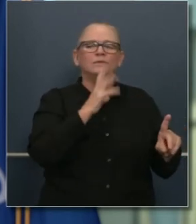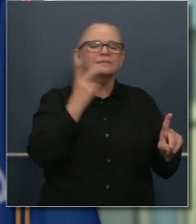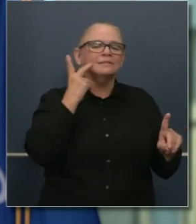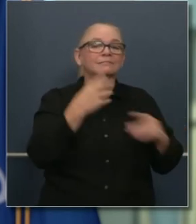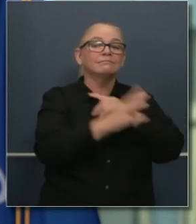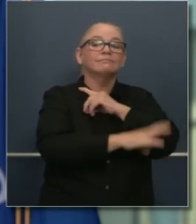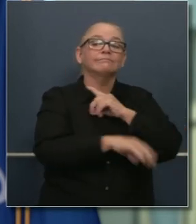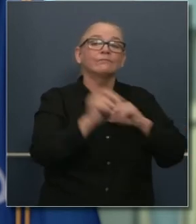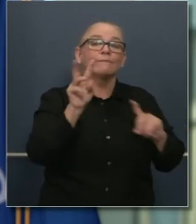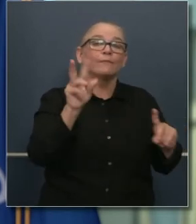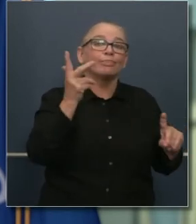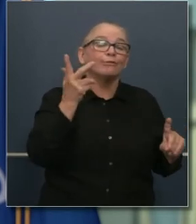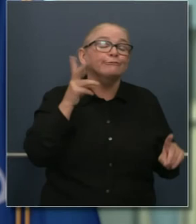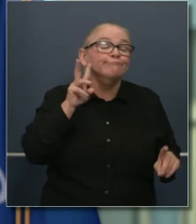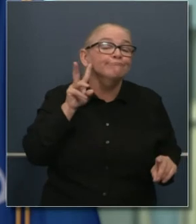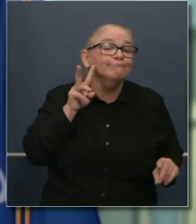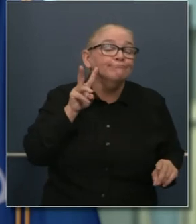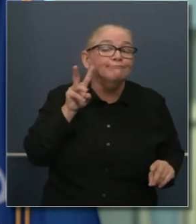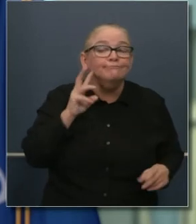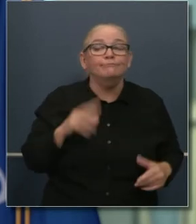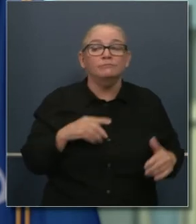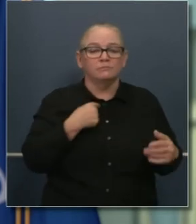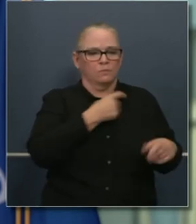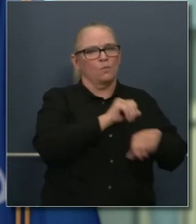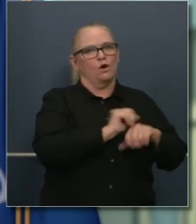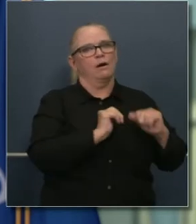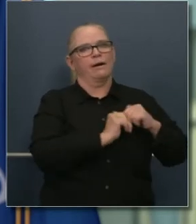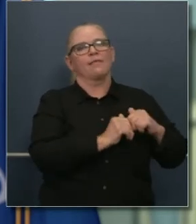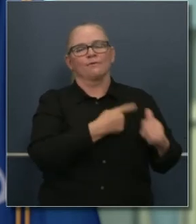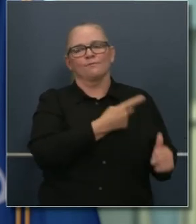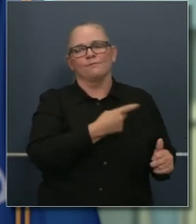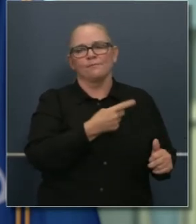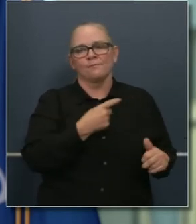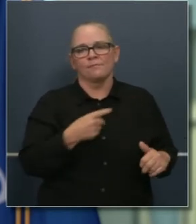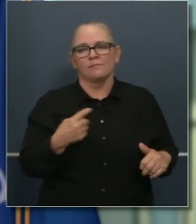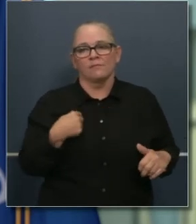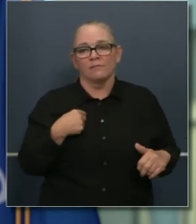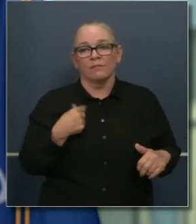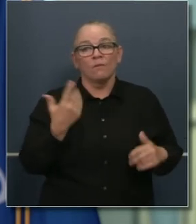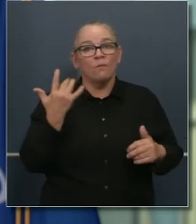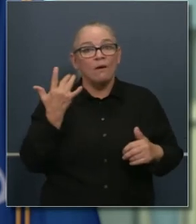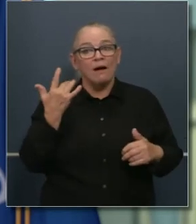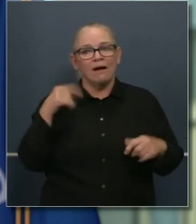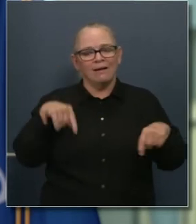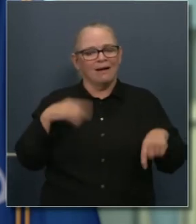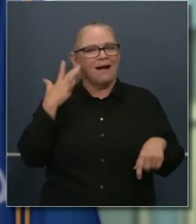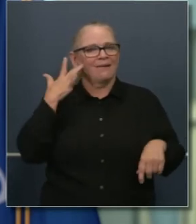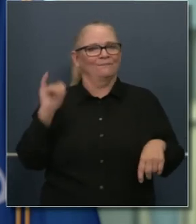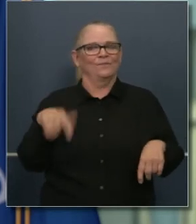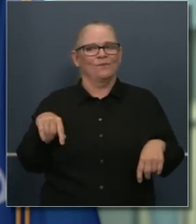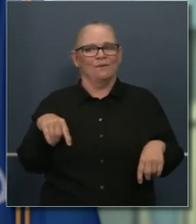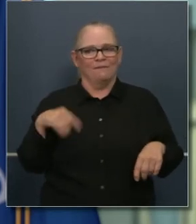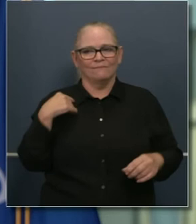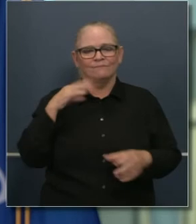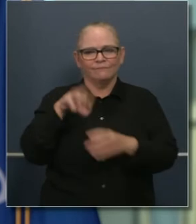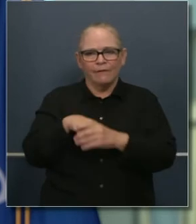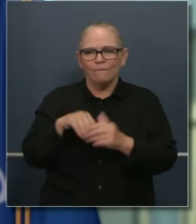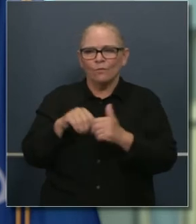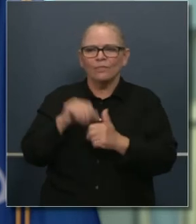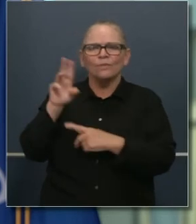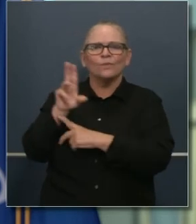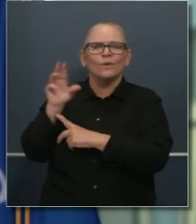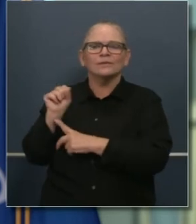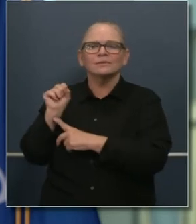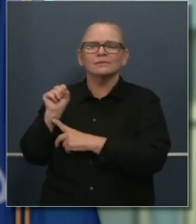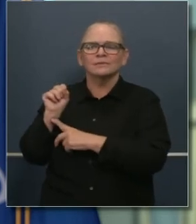avancemos en noviembre en cuanto a este esfuerzo colectivo y cuando digo colectivo me refiero a que california está involucrada con la alianza